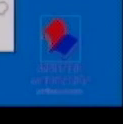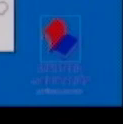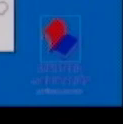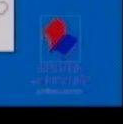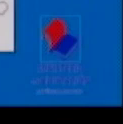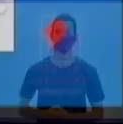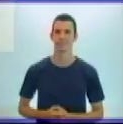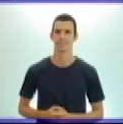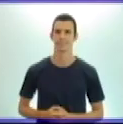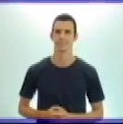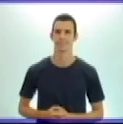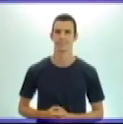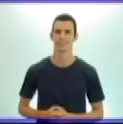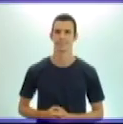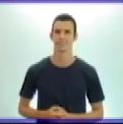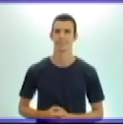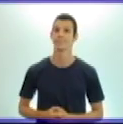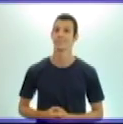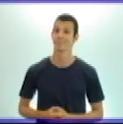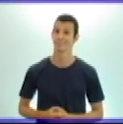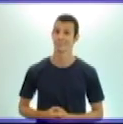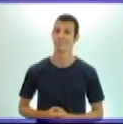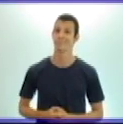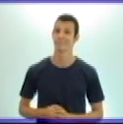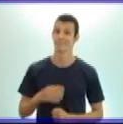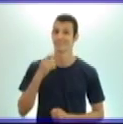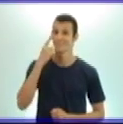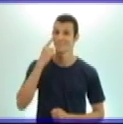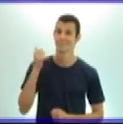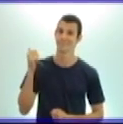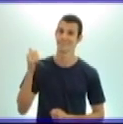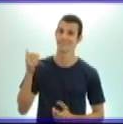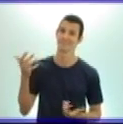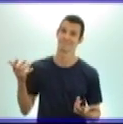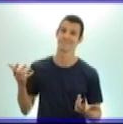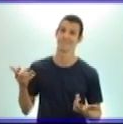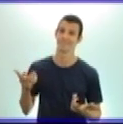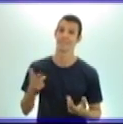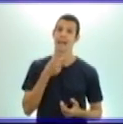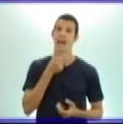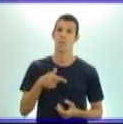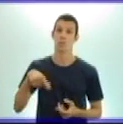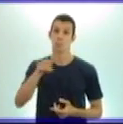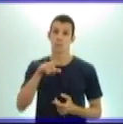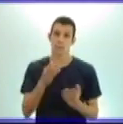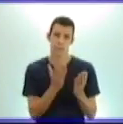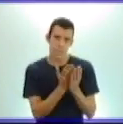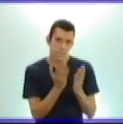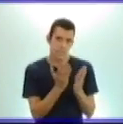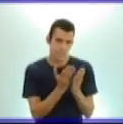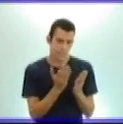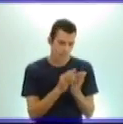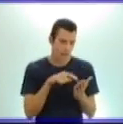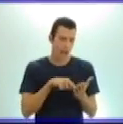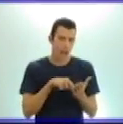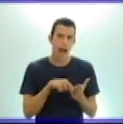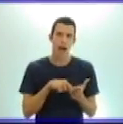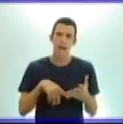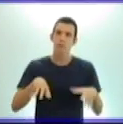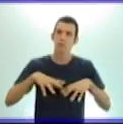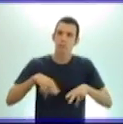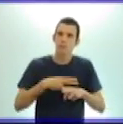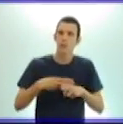Bueno, como ves, cuando estudien estos hechos, deben ubicar en el